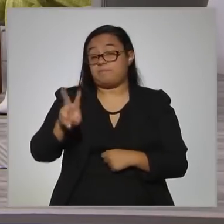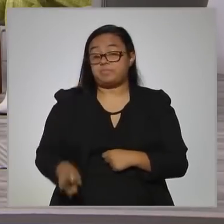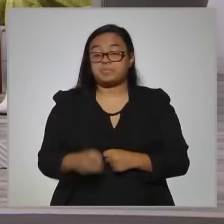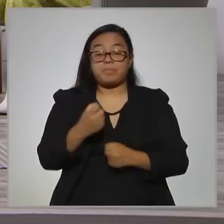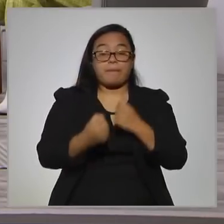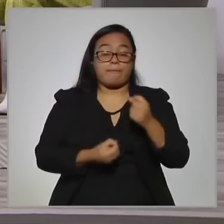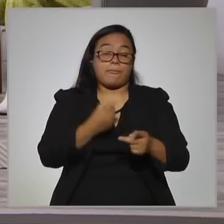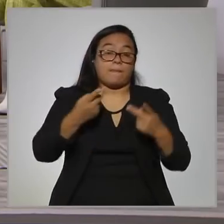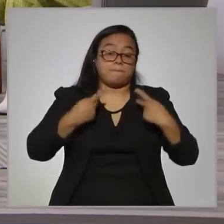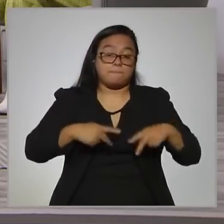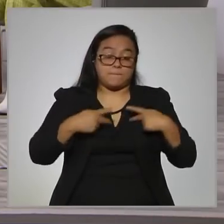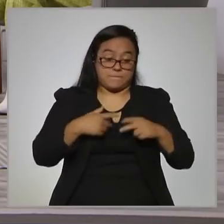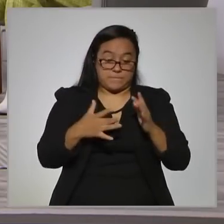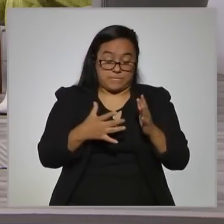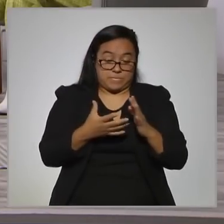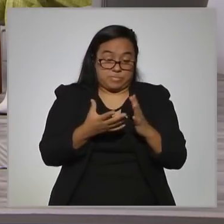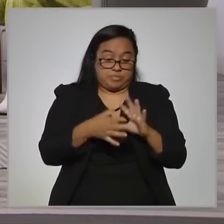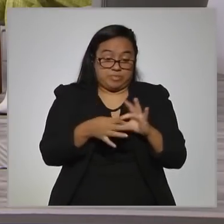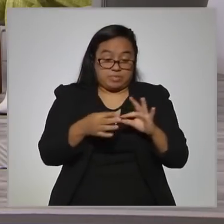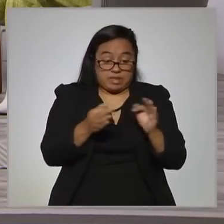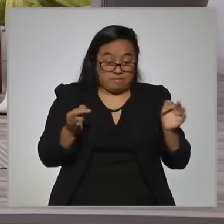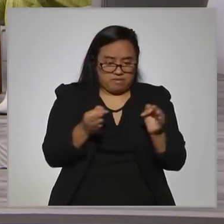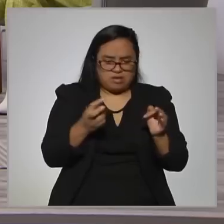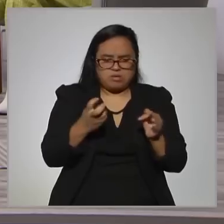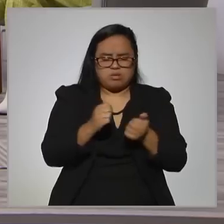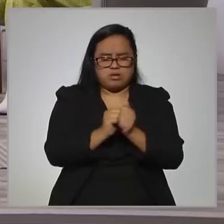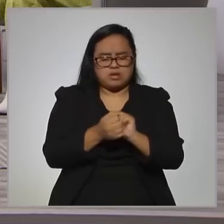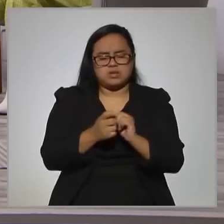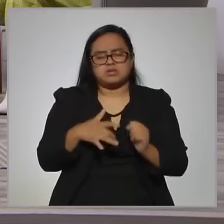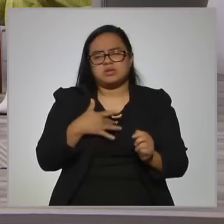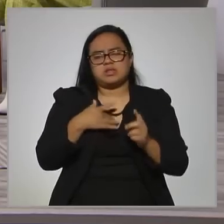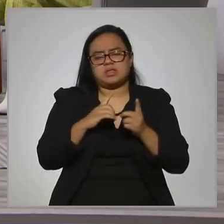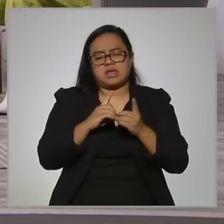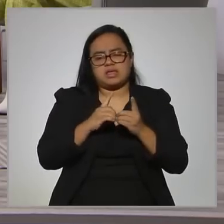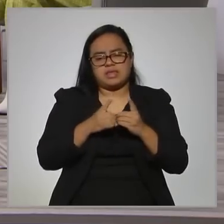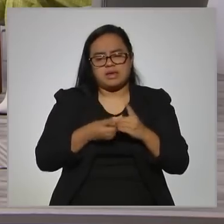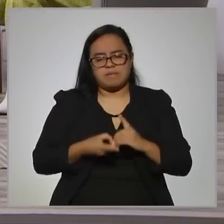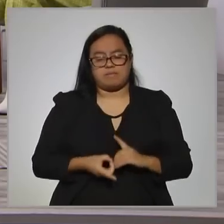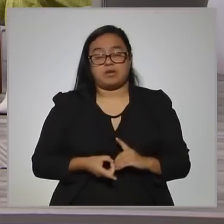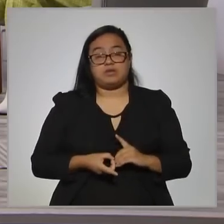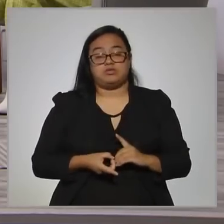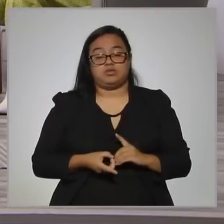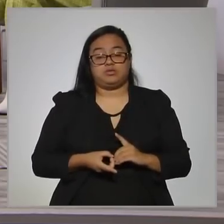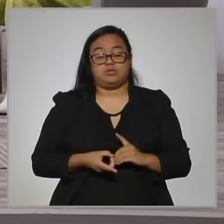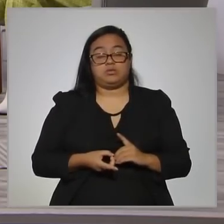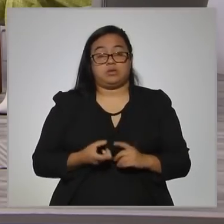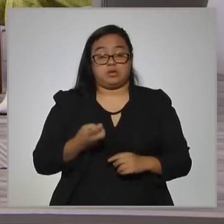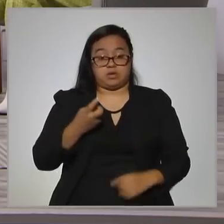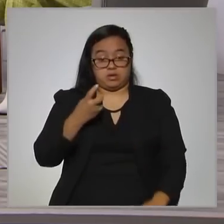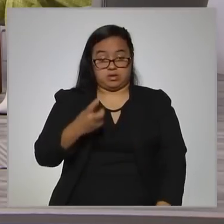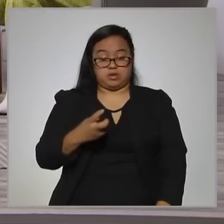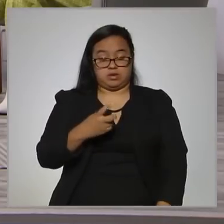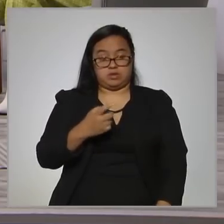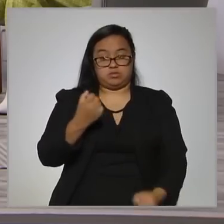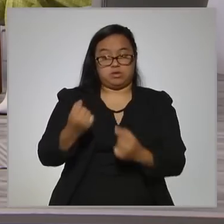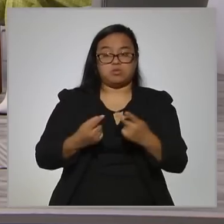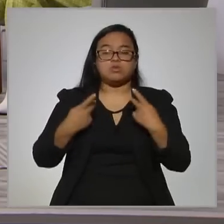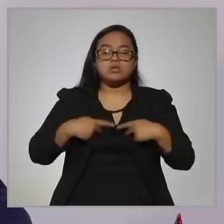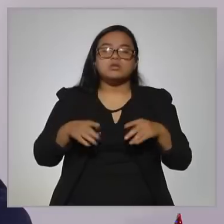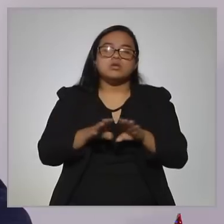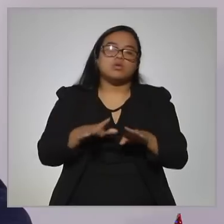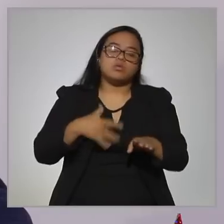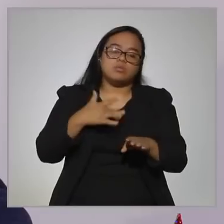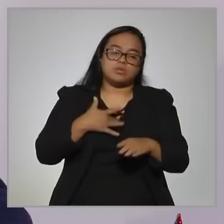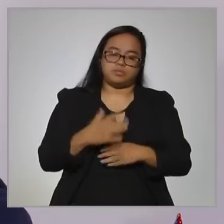quienes hablan hasta de depresión invernal, por ejemplo. Ese factor también debe de pegar en algunas personas. Que en el